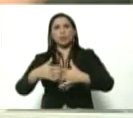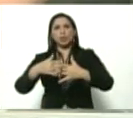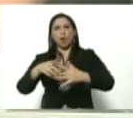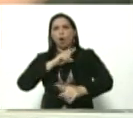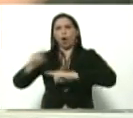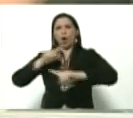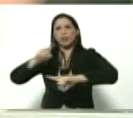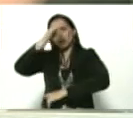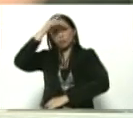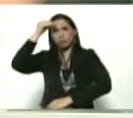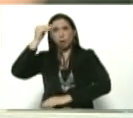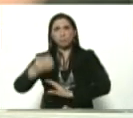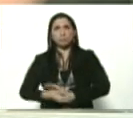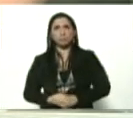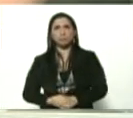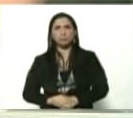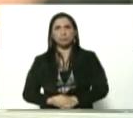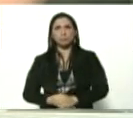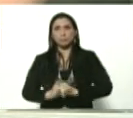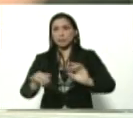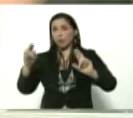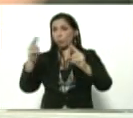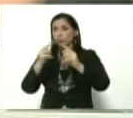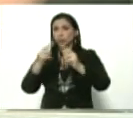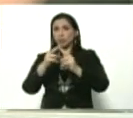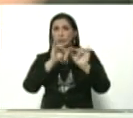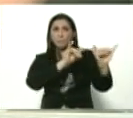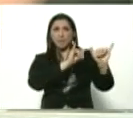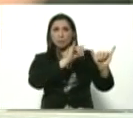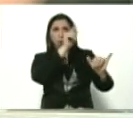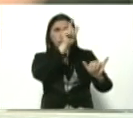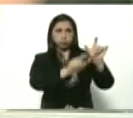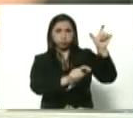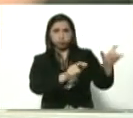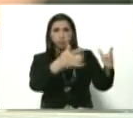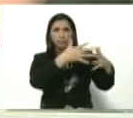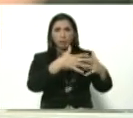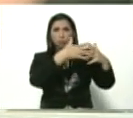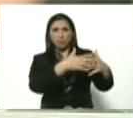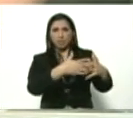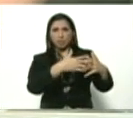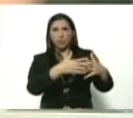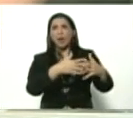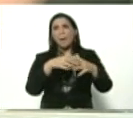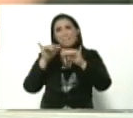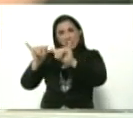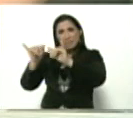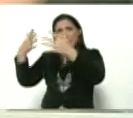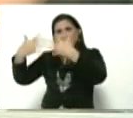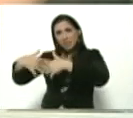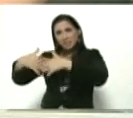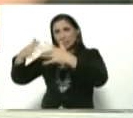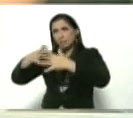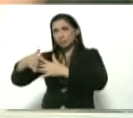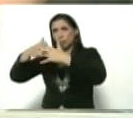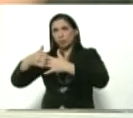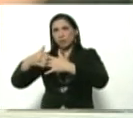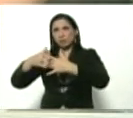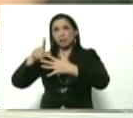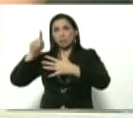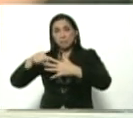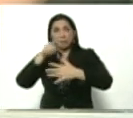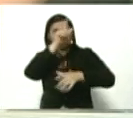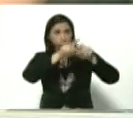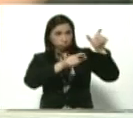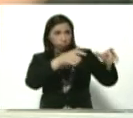órdenes de Donald Trump, reconocido así por los estadounidenses, desde Estados Unidos de la empresa Silvercorp, y los